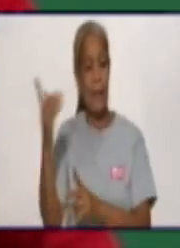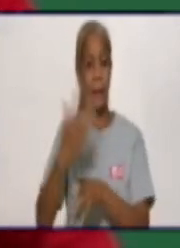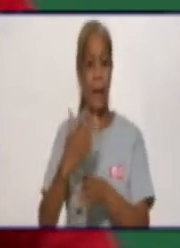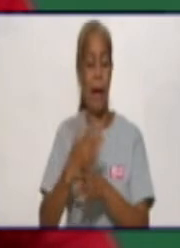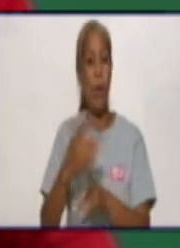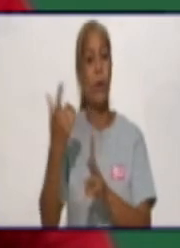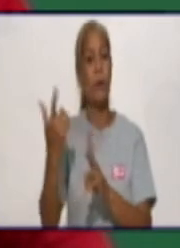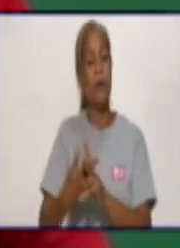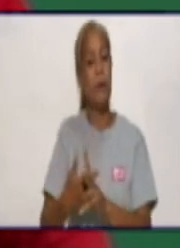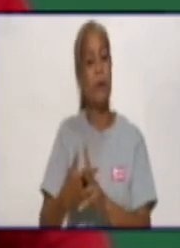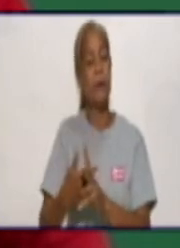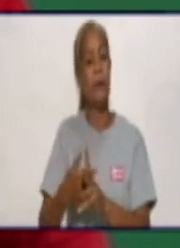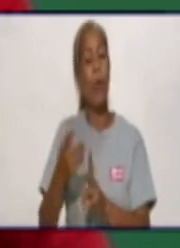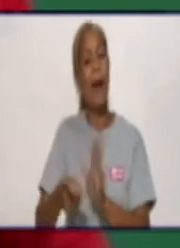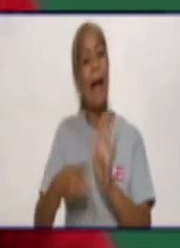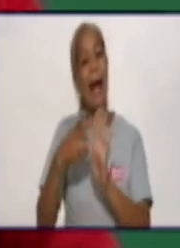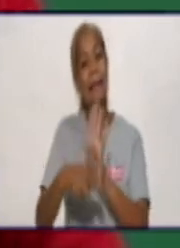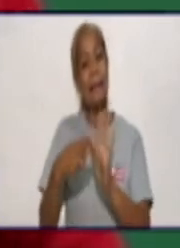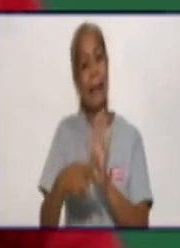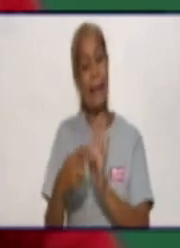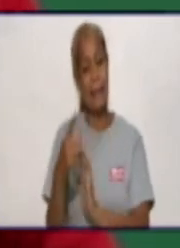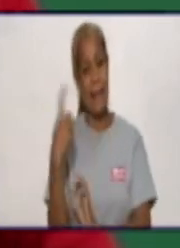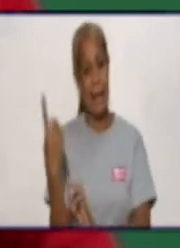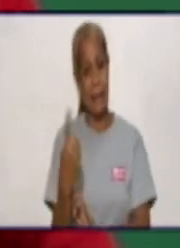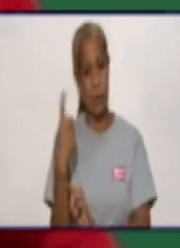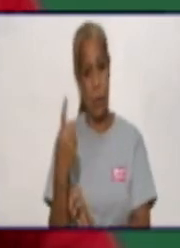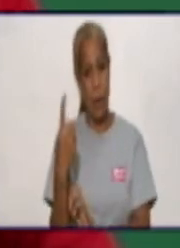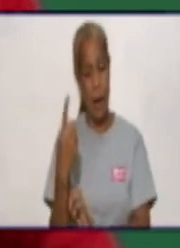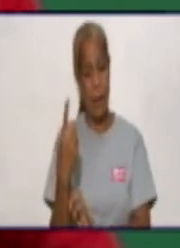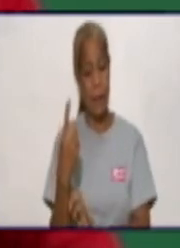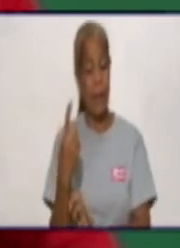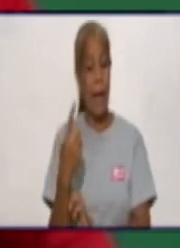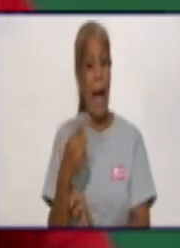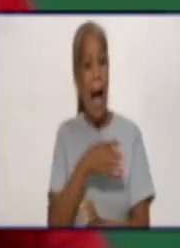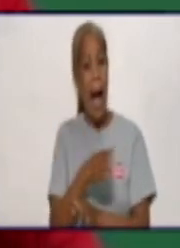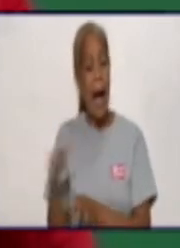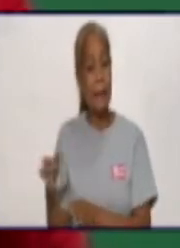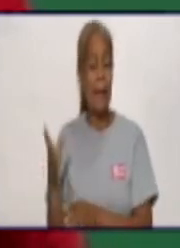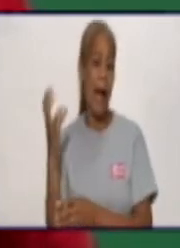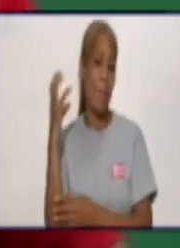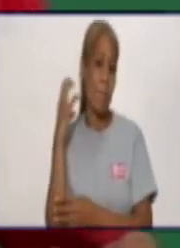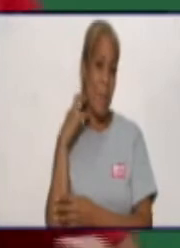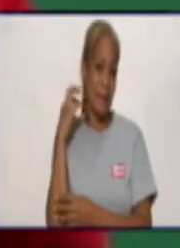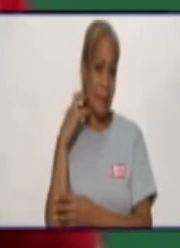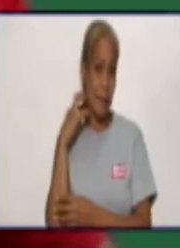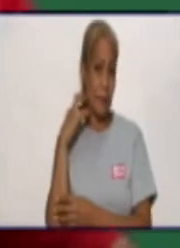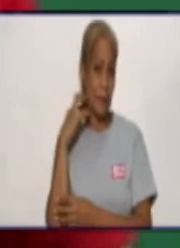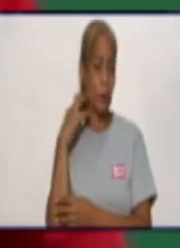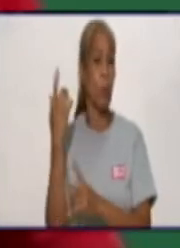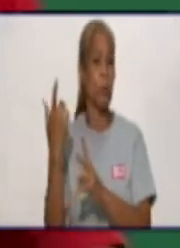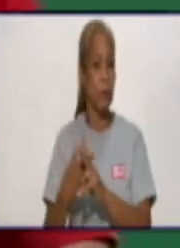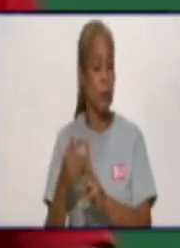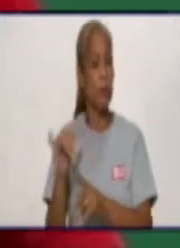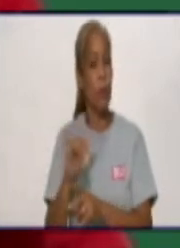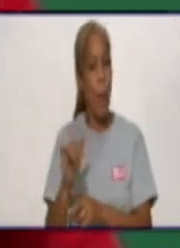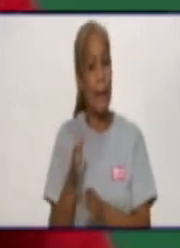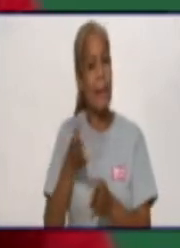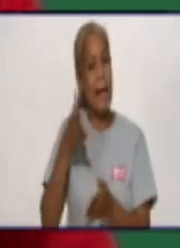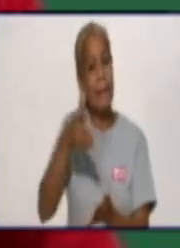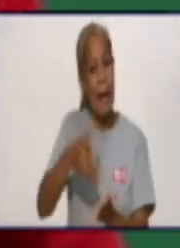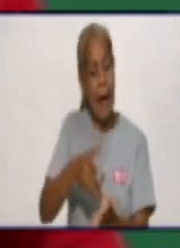interés nacional cuando llega hasta la ciudad de manzanillo el servicio que se presta de pilón recorriendo todos los pasajeros que van